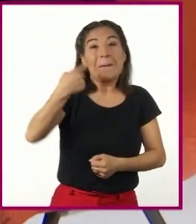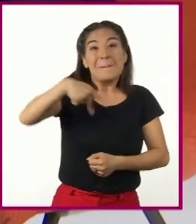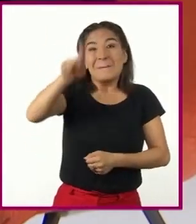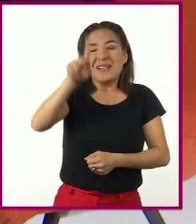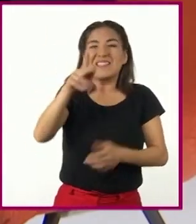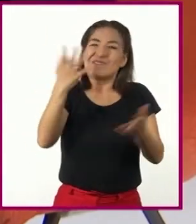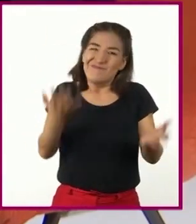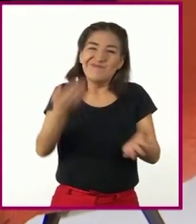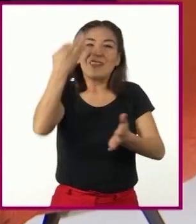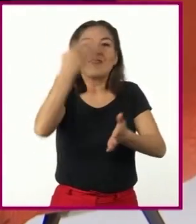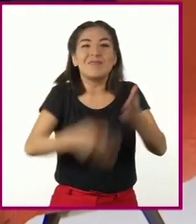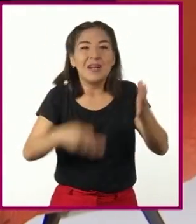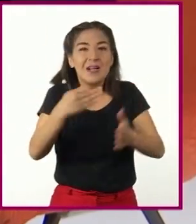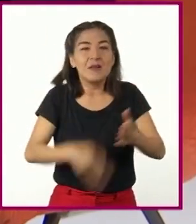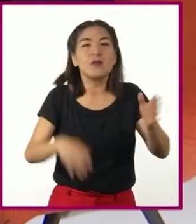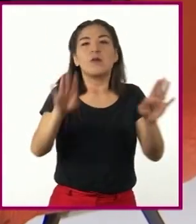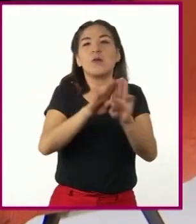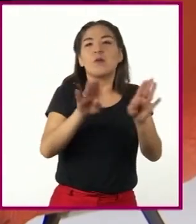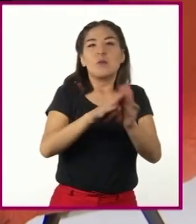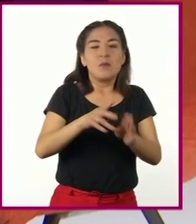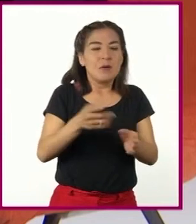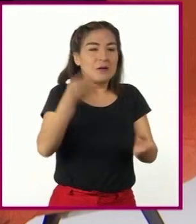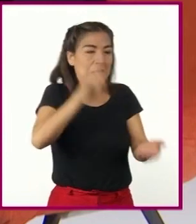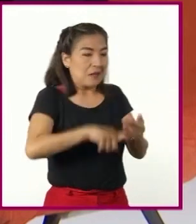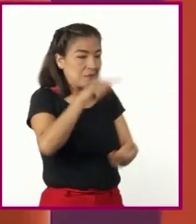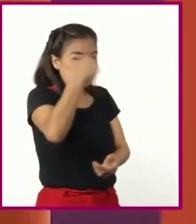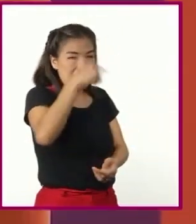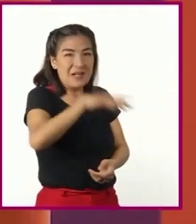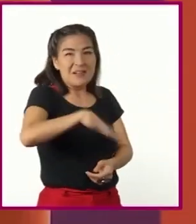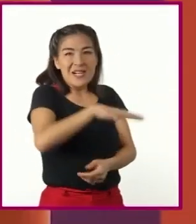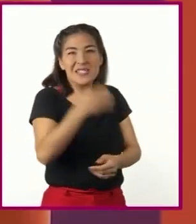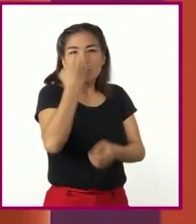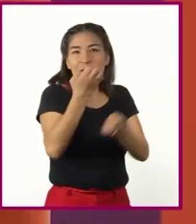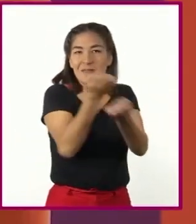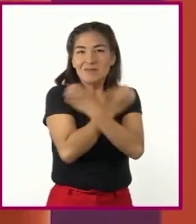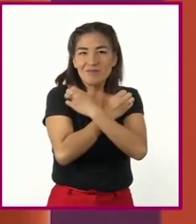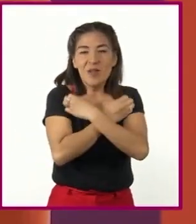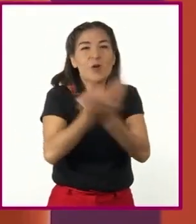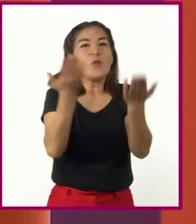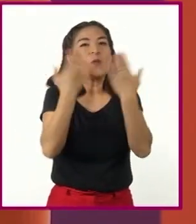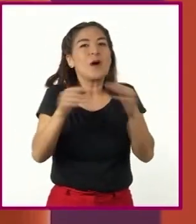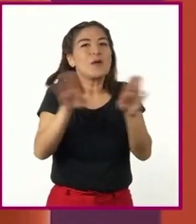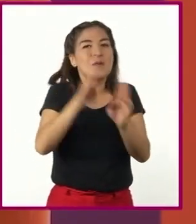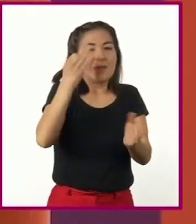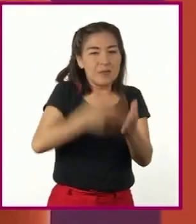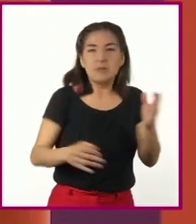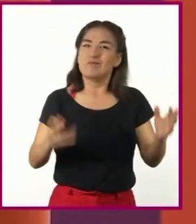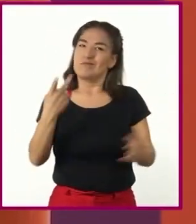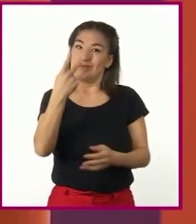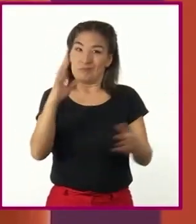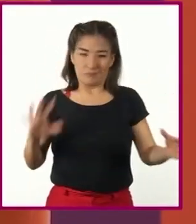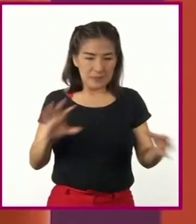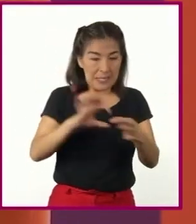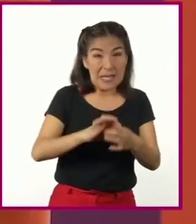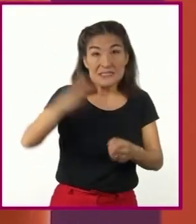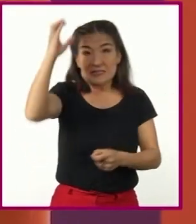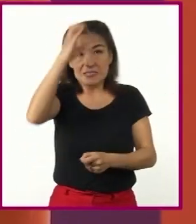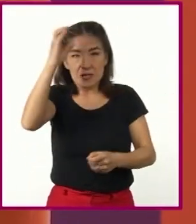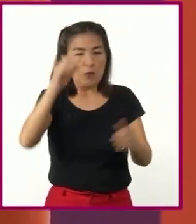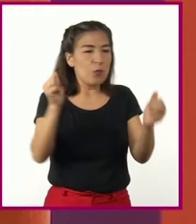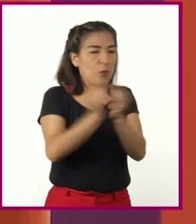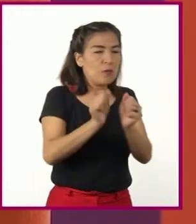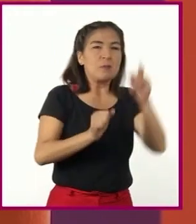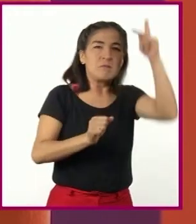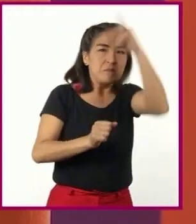no tengan muchos conocimientos pedagógicos. Y creo que es tan importante tener el conocimiento pedagógico como tener el conocimiento científico. Y